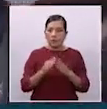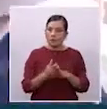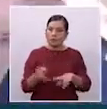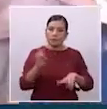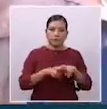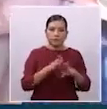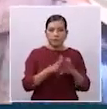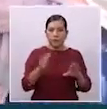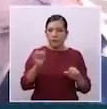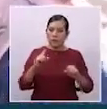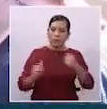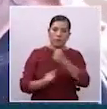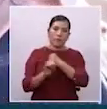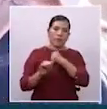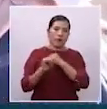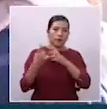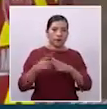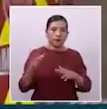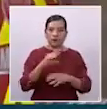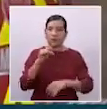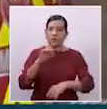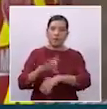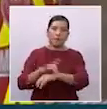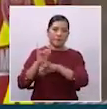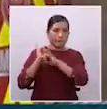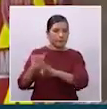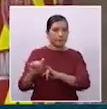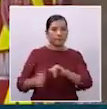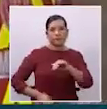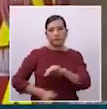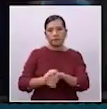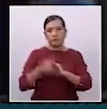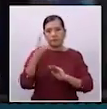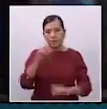los riesgos procesales y la detención preventiva del imputado a 180 días.